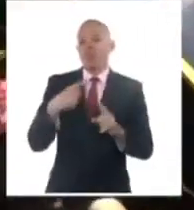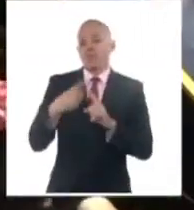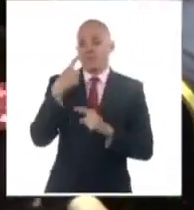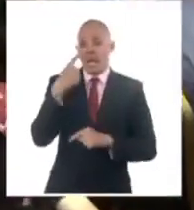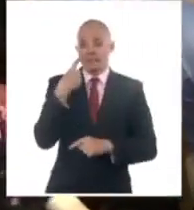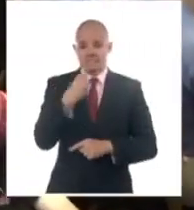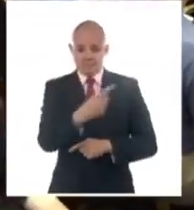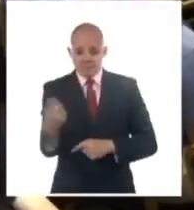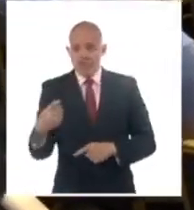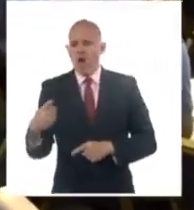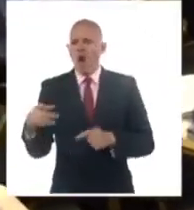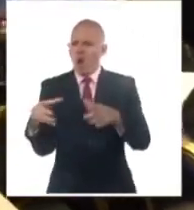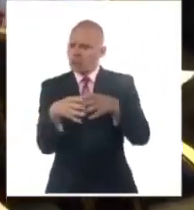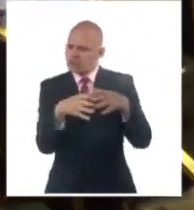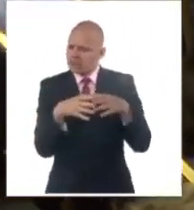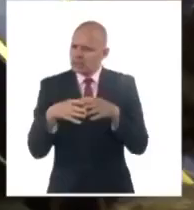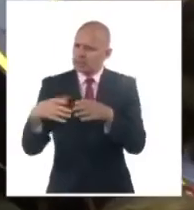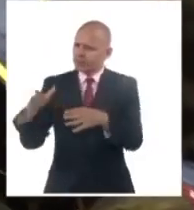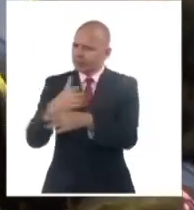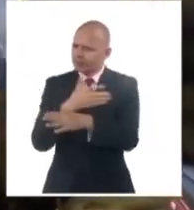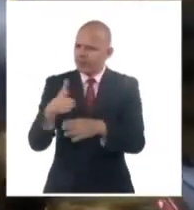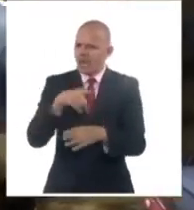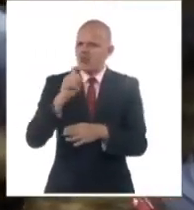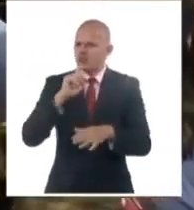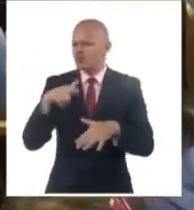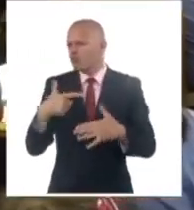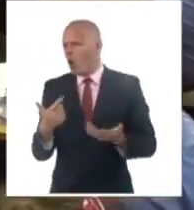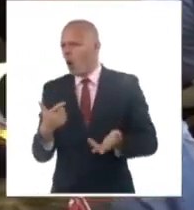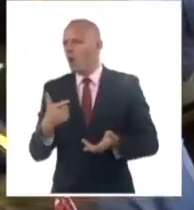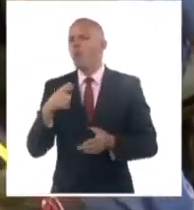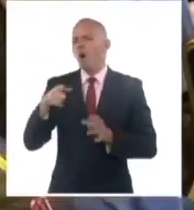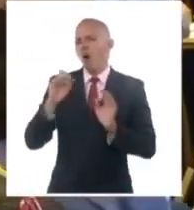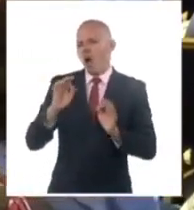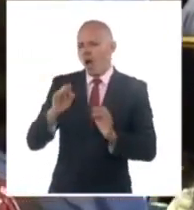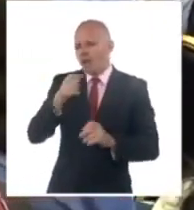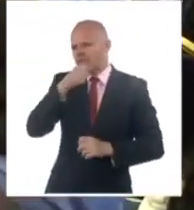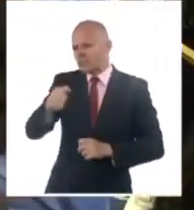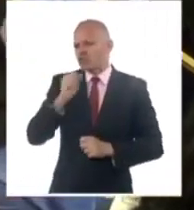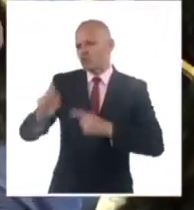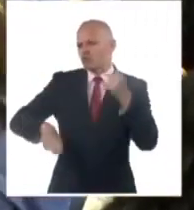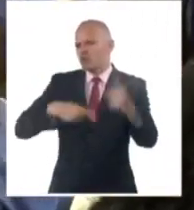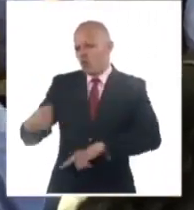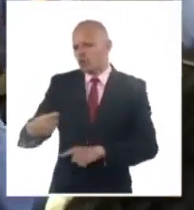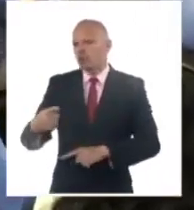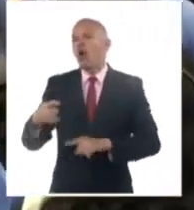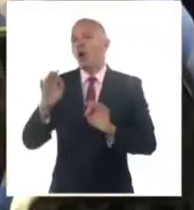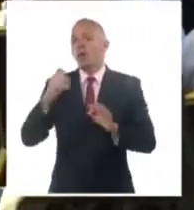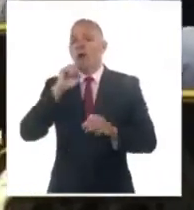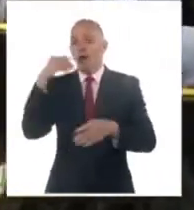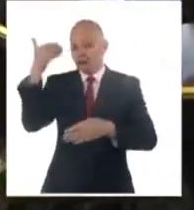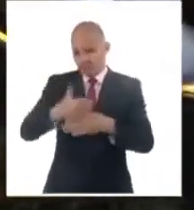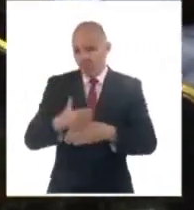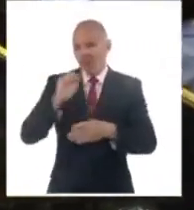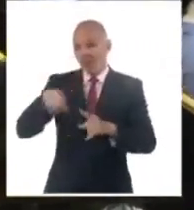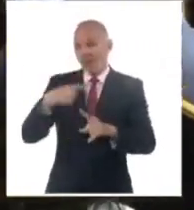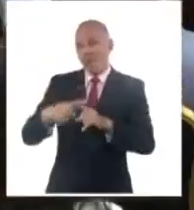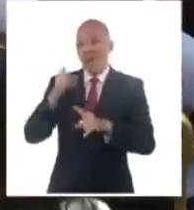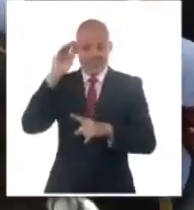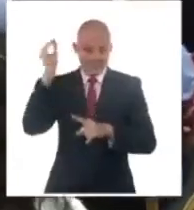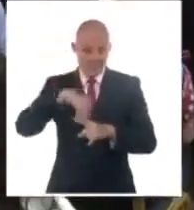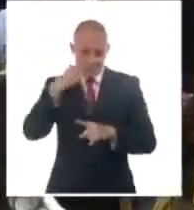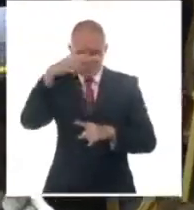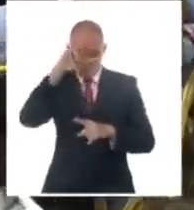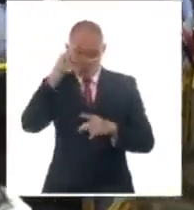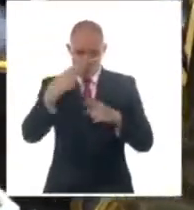respectivas organizaciones llevan a cabo para denunciar esa criminal política y también la inclusión de Cuba en la lista de países patrocinadores